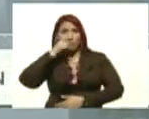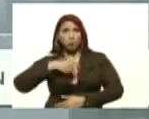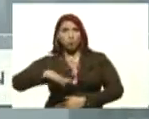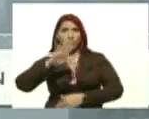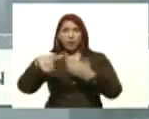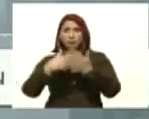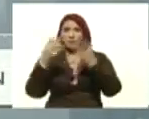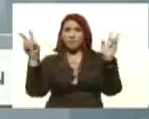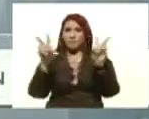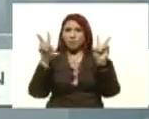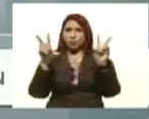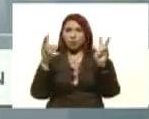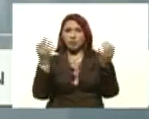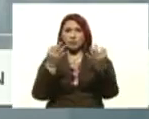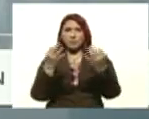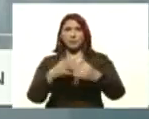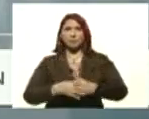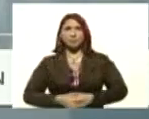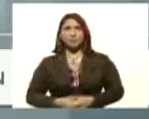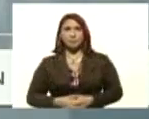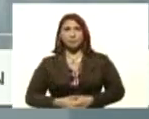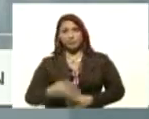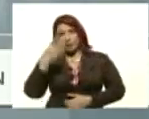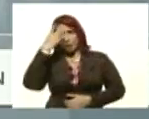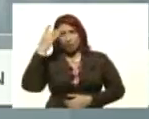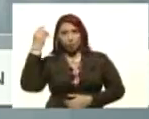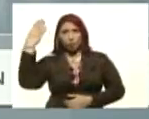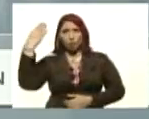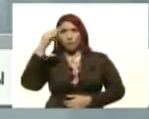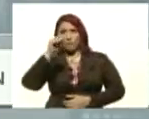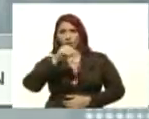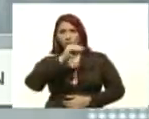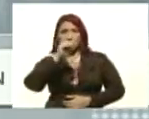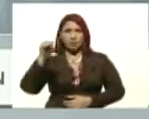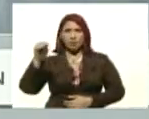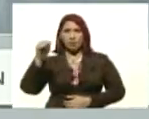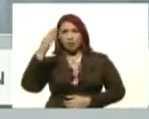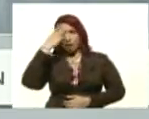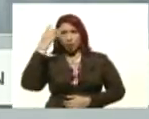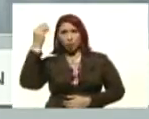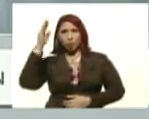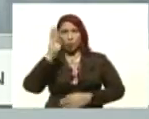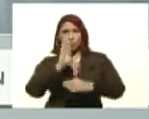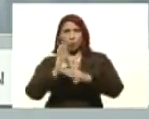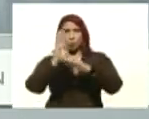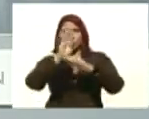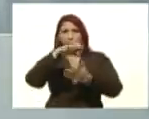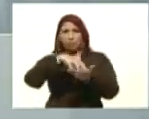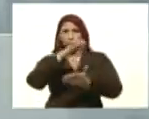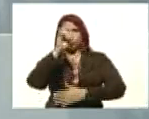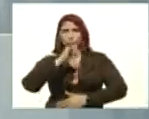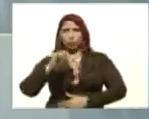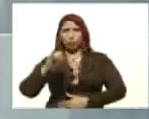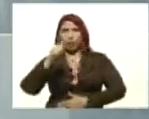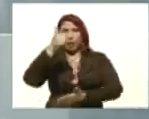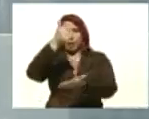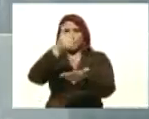la victoria siempre! ¡Que Dios los bendiga! ¡Que Dios los proteja! ¡Amén!